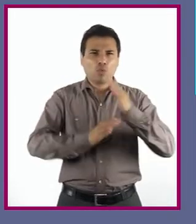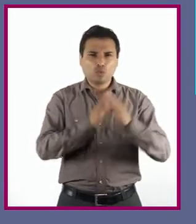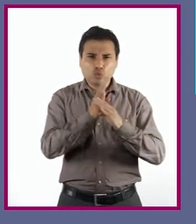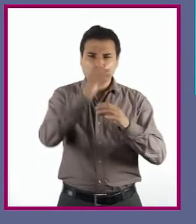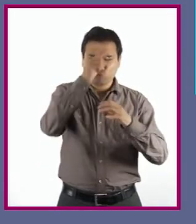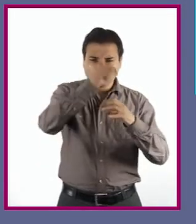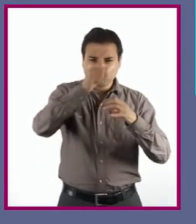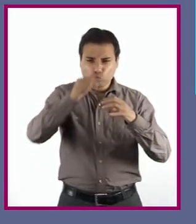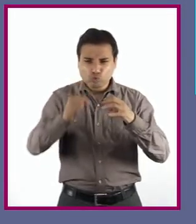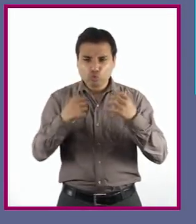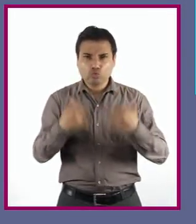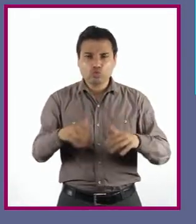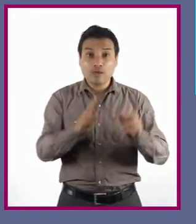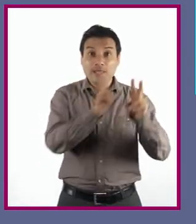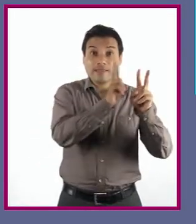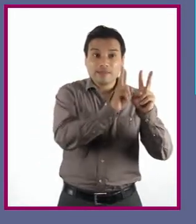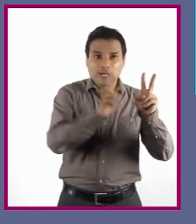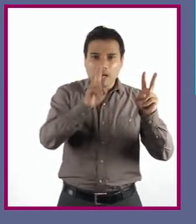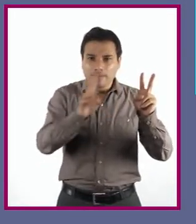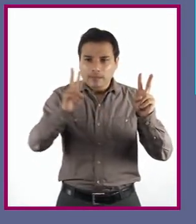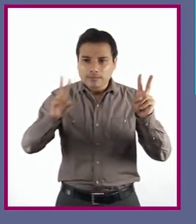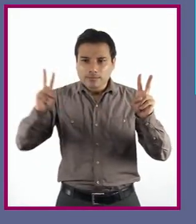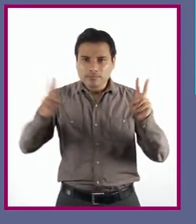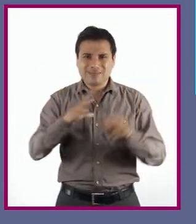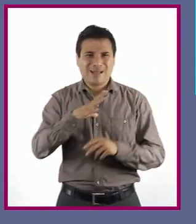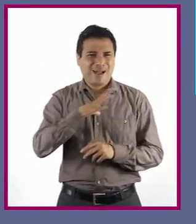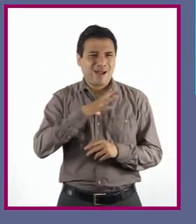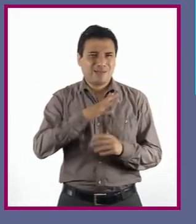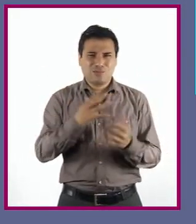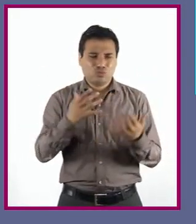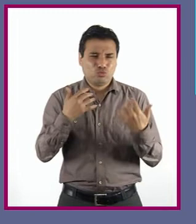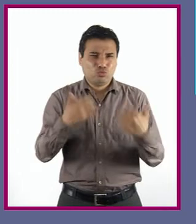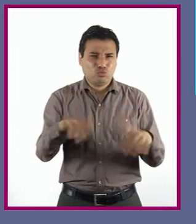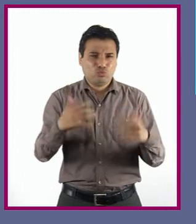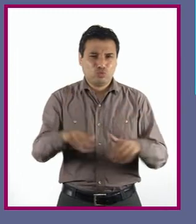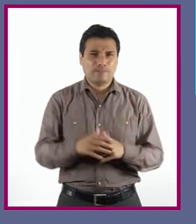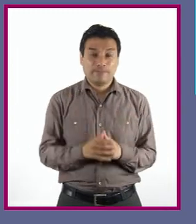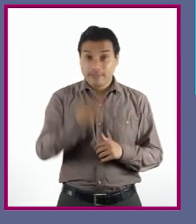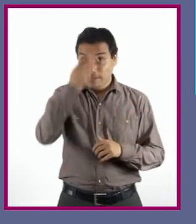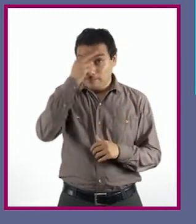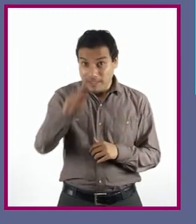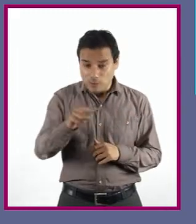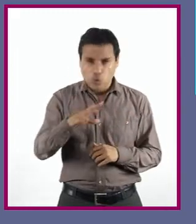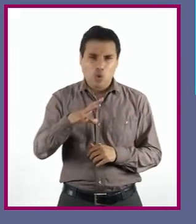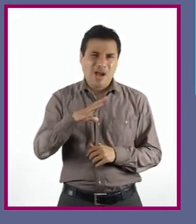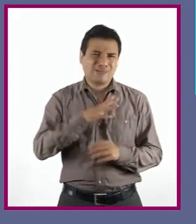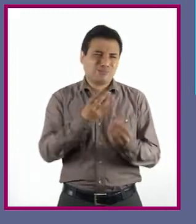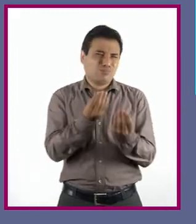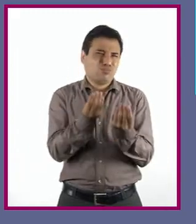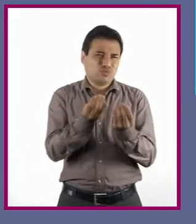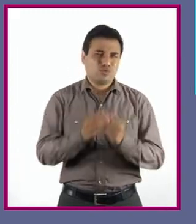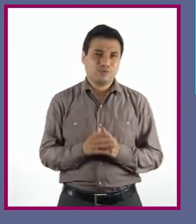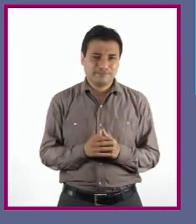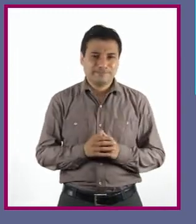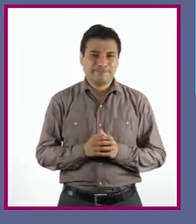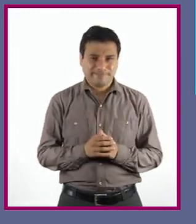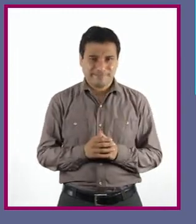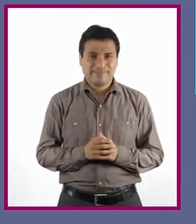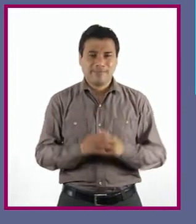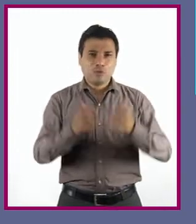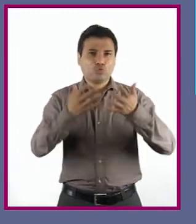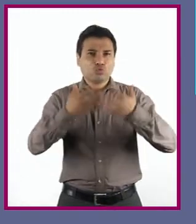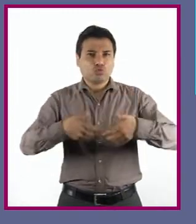han instalado tendidos de cableado por todos los rincones de nuestro planeta. En nuestro país ni se diga, donde tanto las